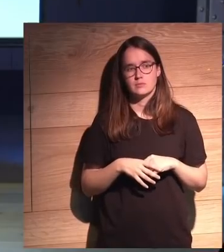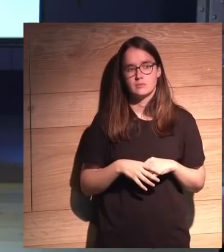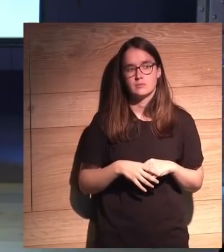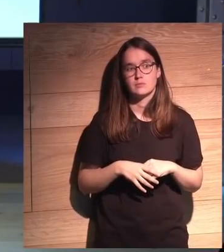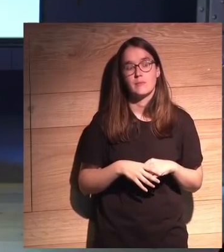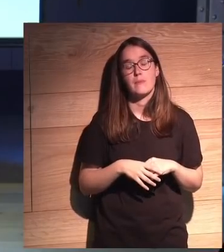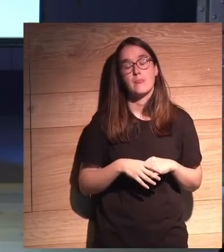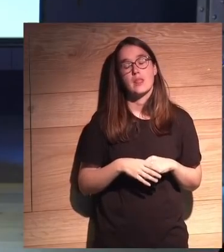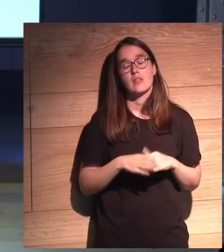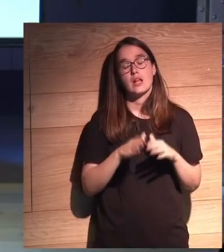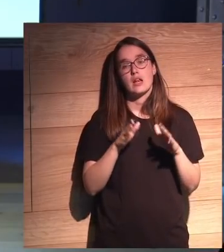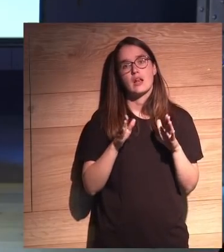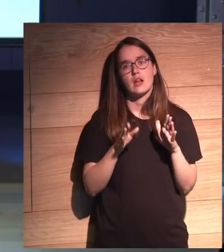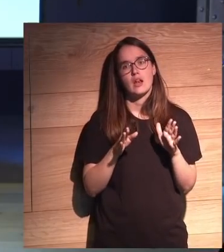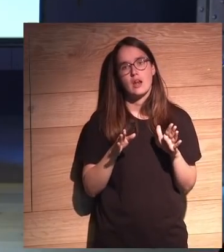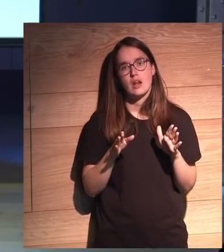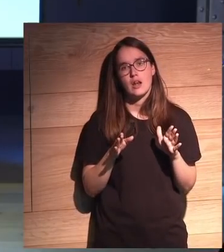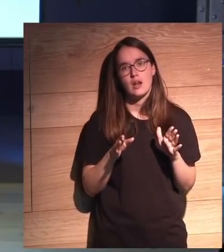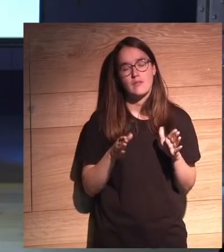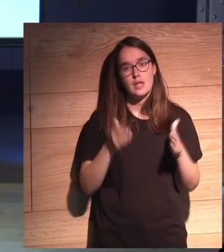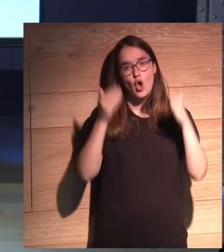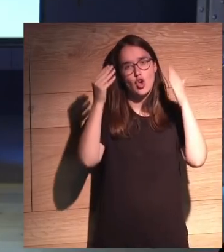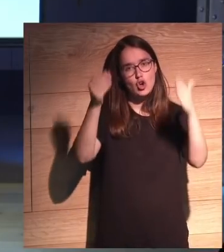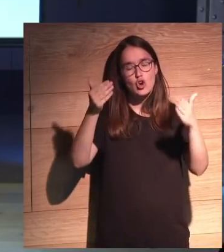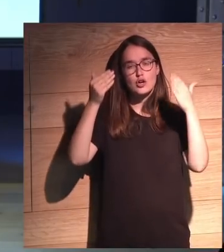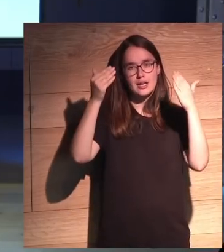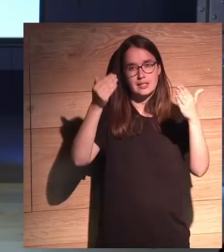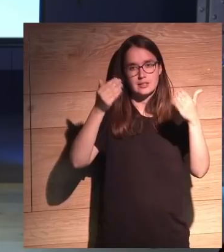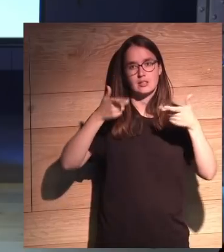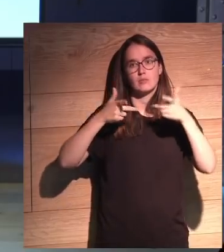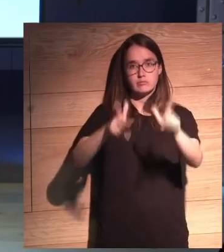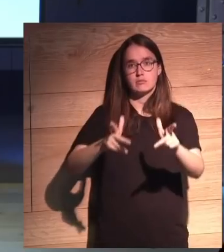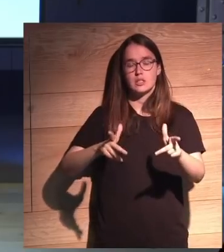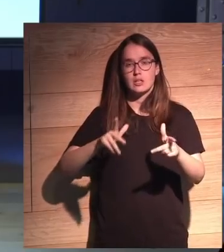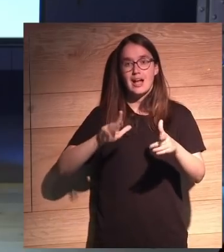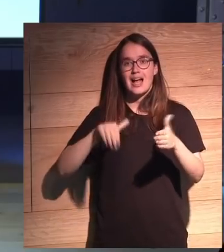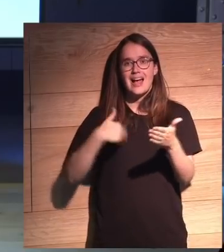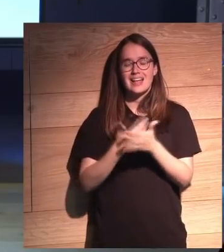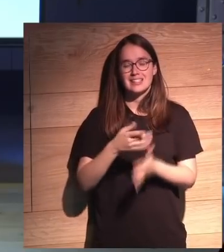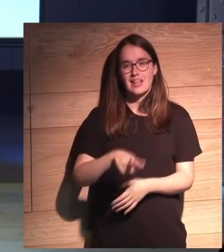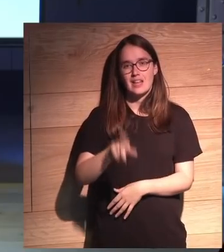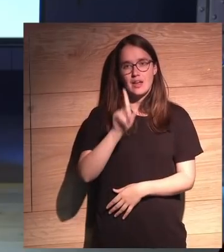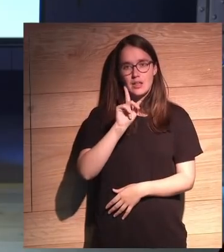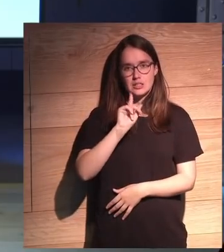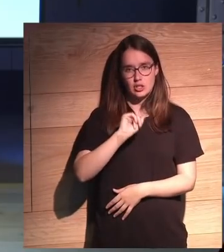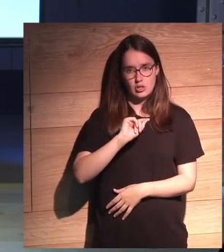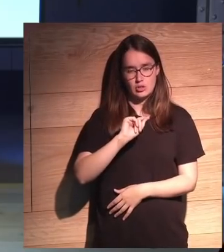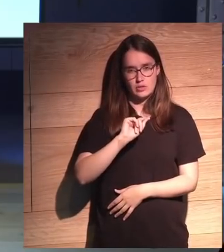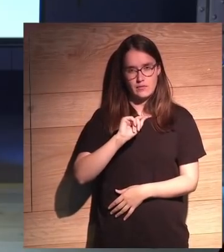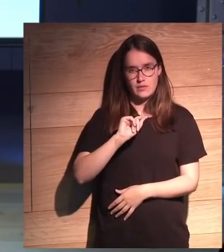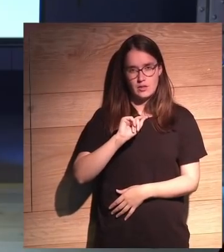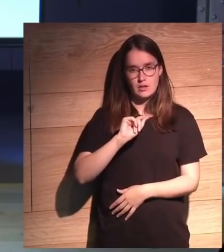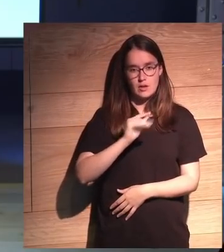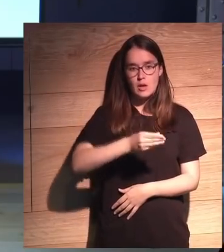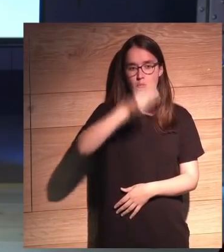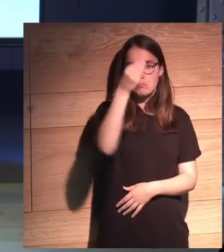en fin, y de la concesión de honores, y hasta de la decisión sobre qué